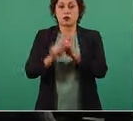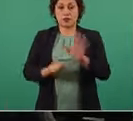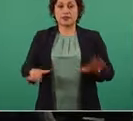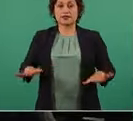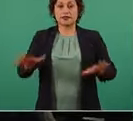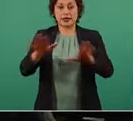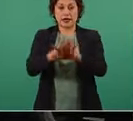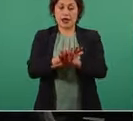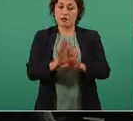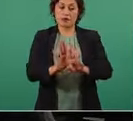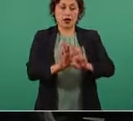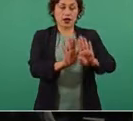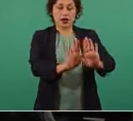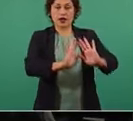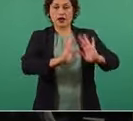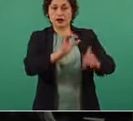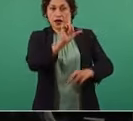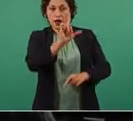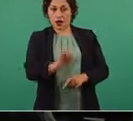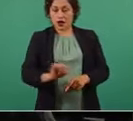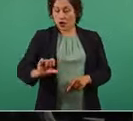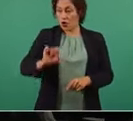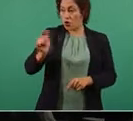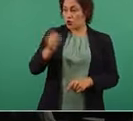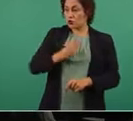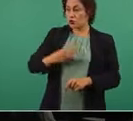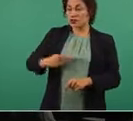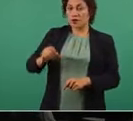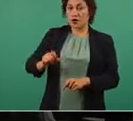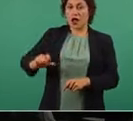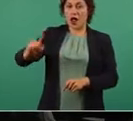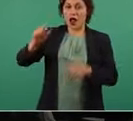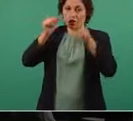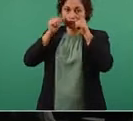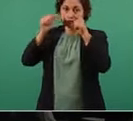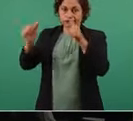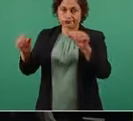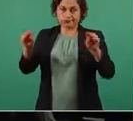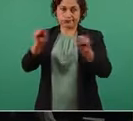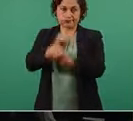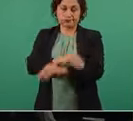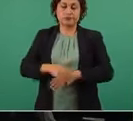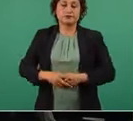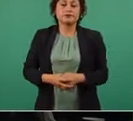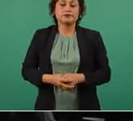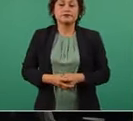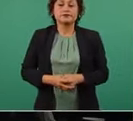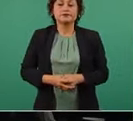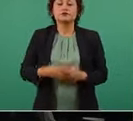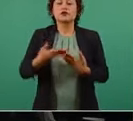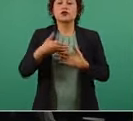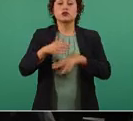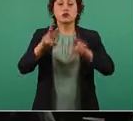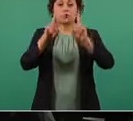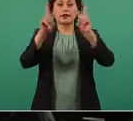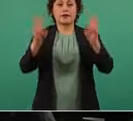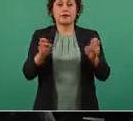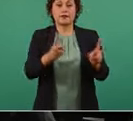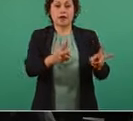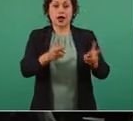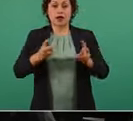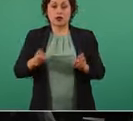a otros municipios que van a la alza. Adelante. En los robos totales, de enero a mayo